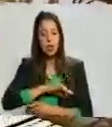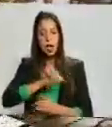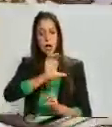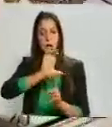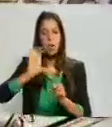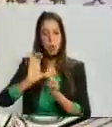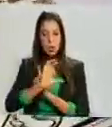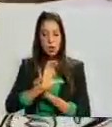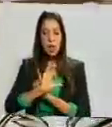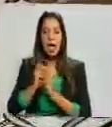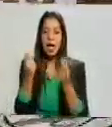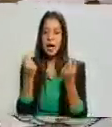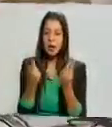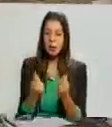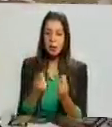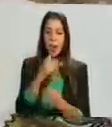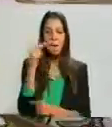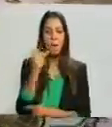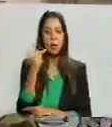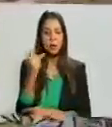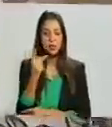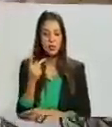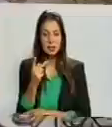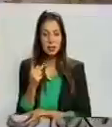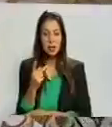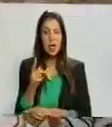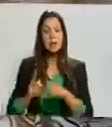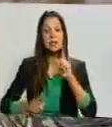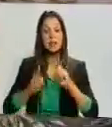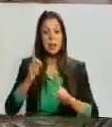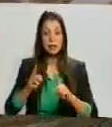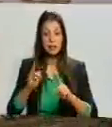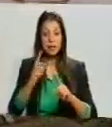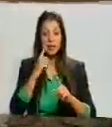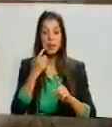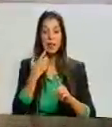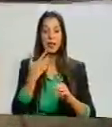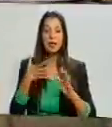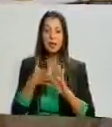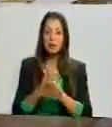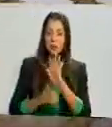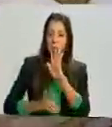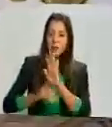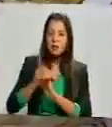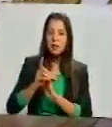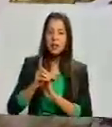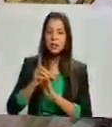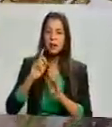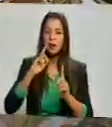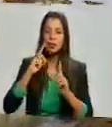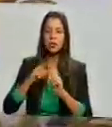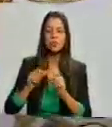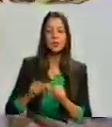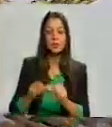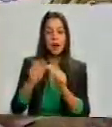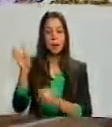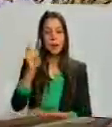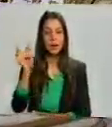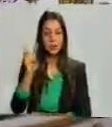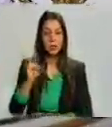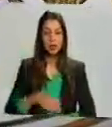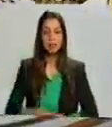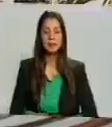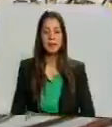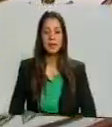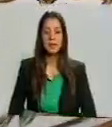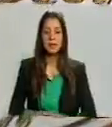culturales, económicas, políticas, de acuerdo con las premisas del desarrollo sustentable. Por su